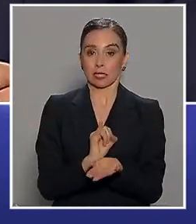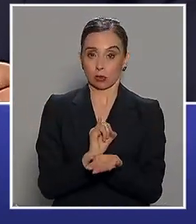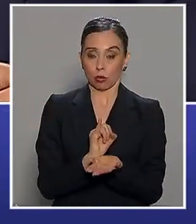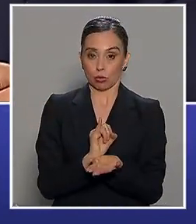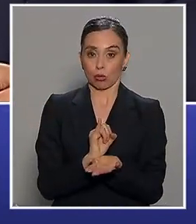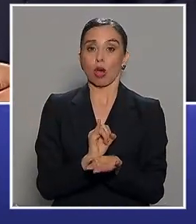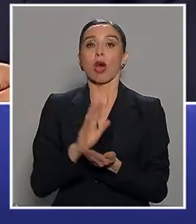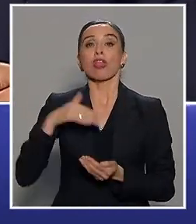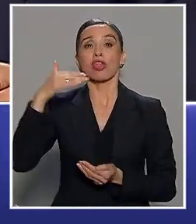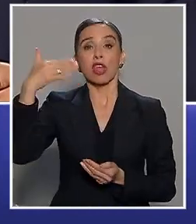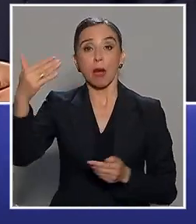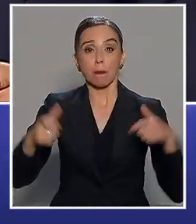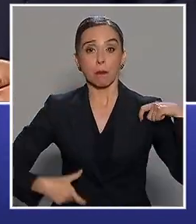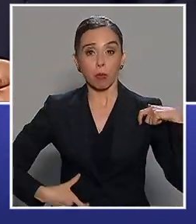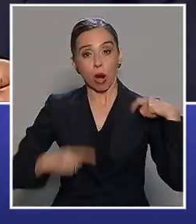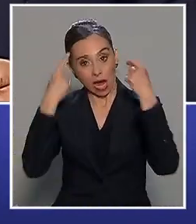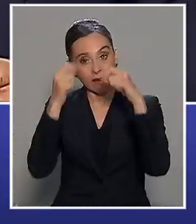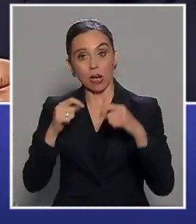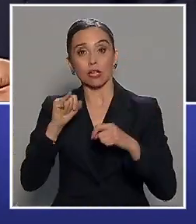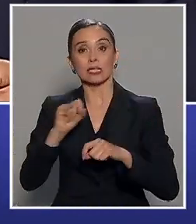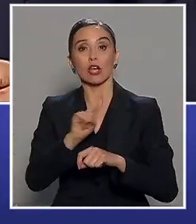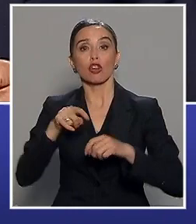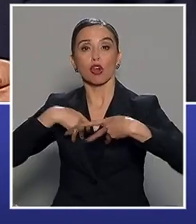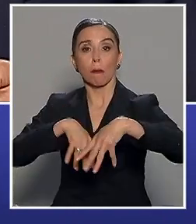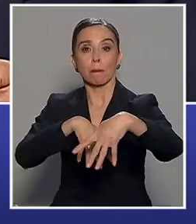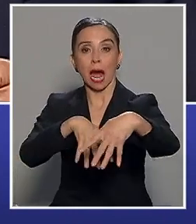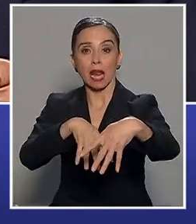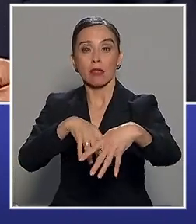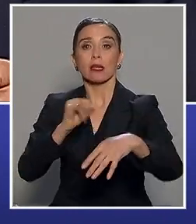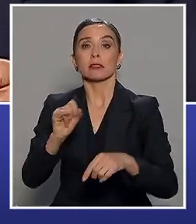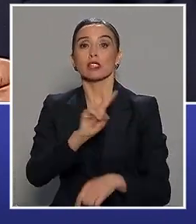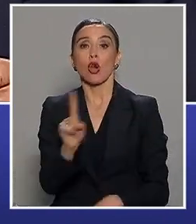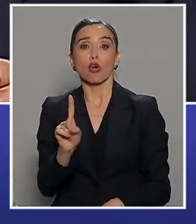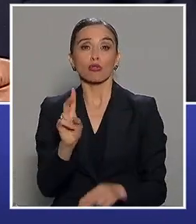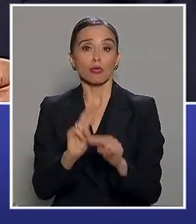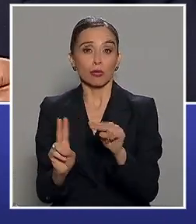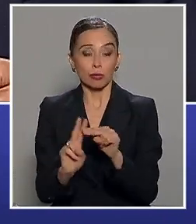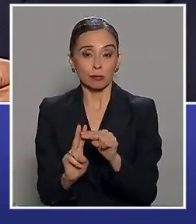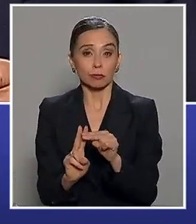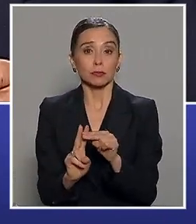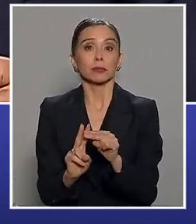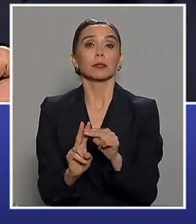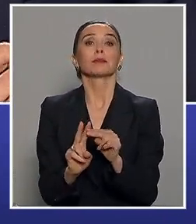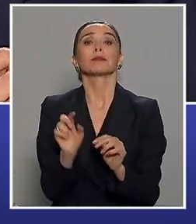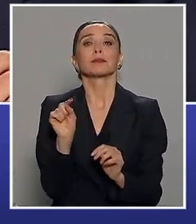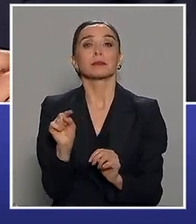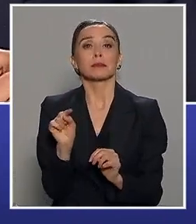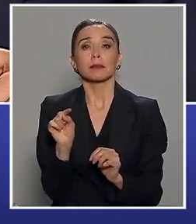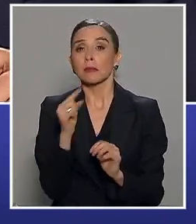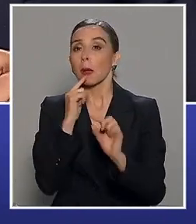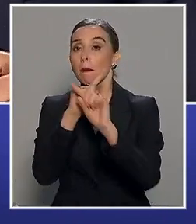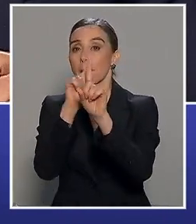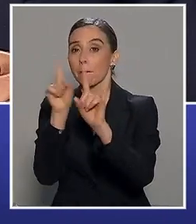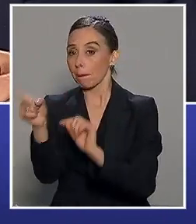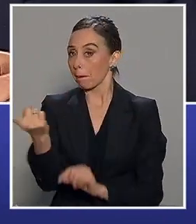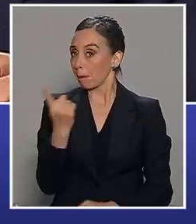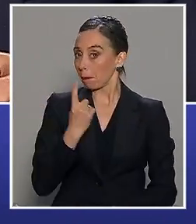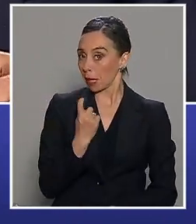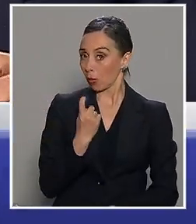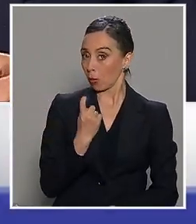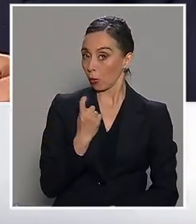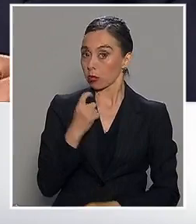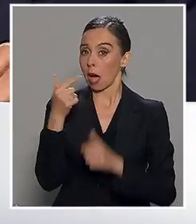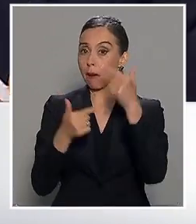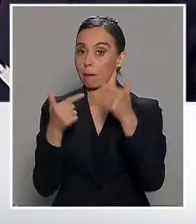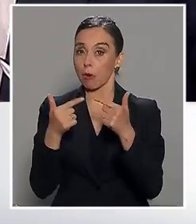evaluaremos en su momento si es que la parada militar corresponde dentro de aquellas o no respecto a la pregunta que me hacía la